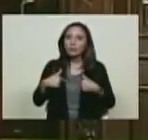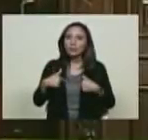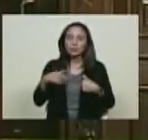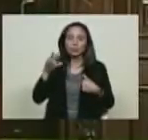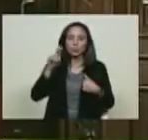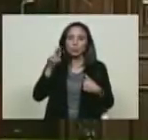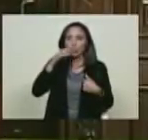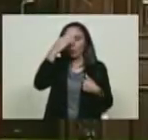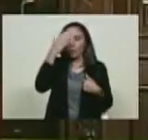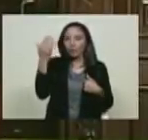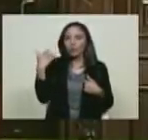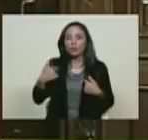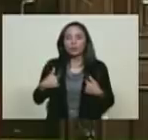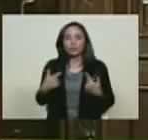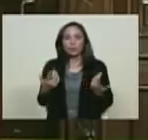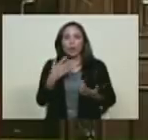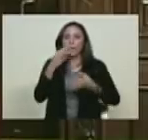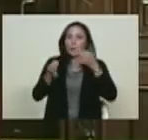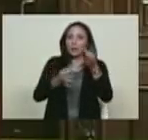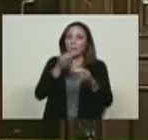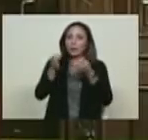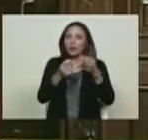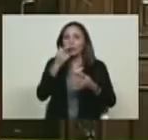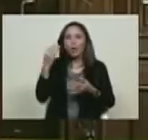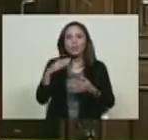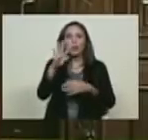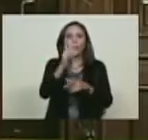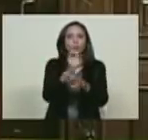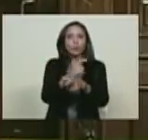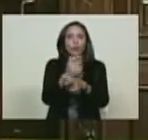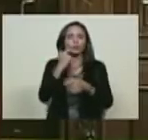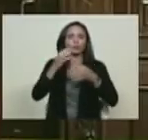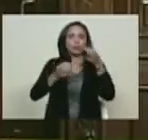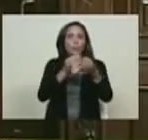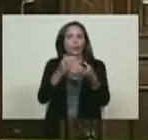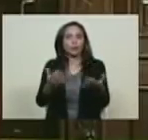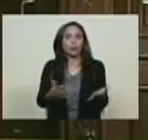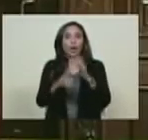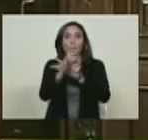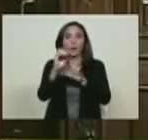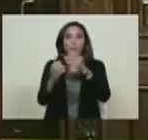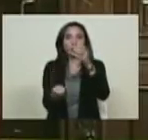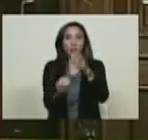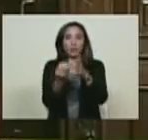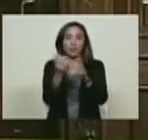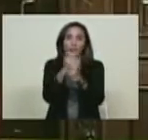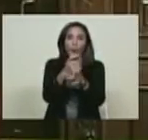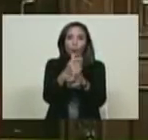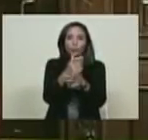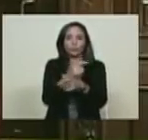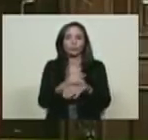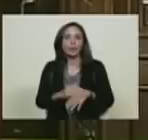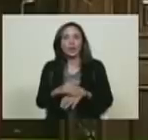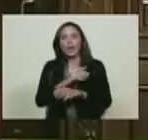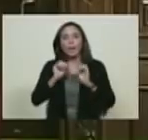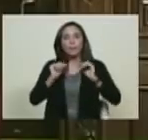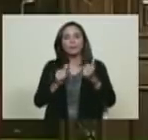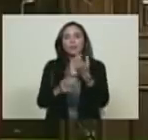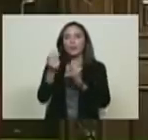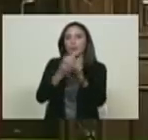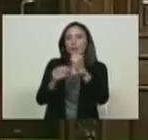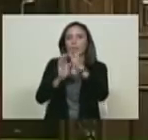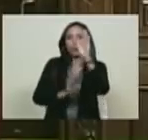Yo estaba explicando ese día, 4 de agosto, que el 20 de agosto arrancaba el programa de recuperación